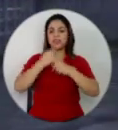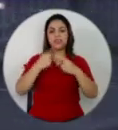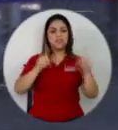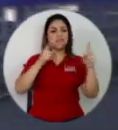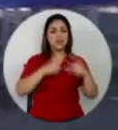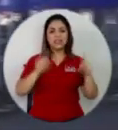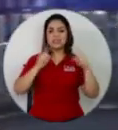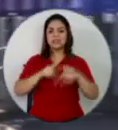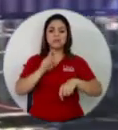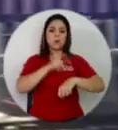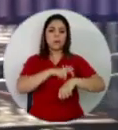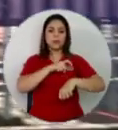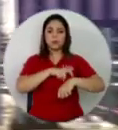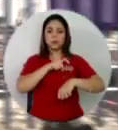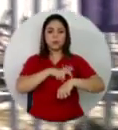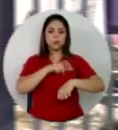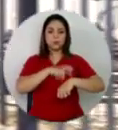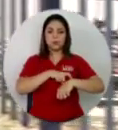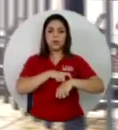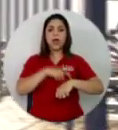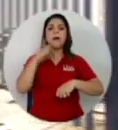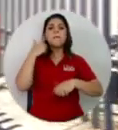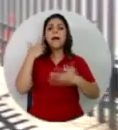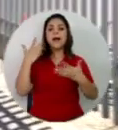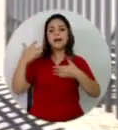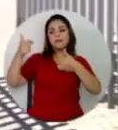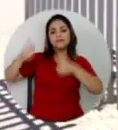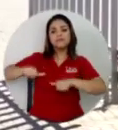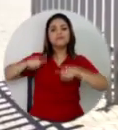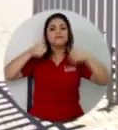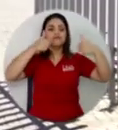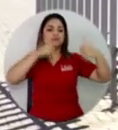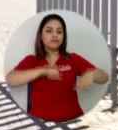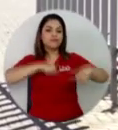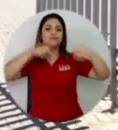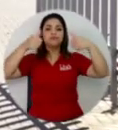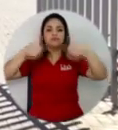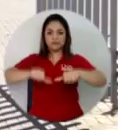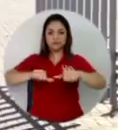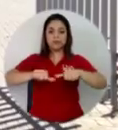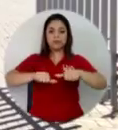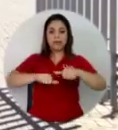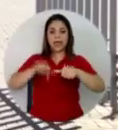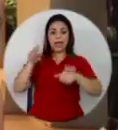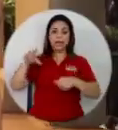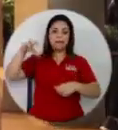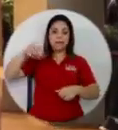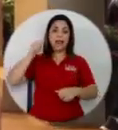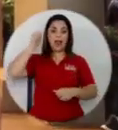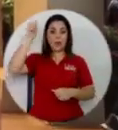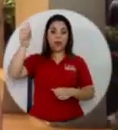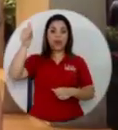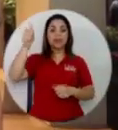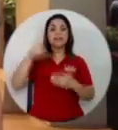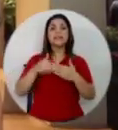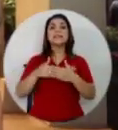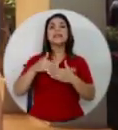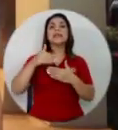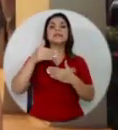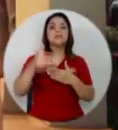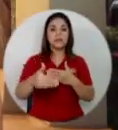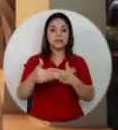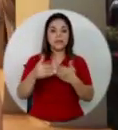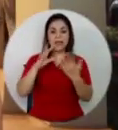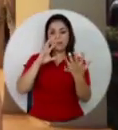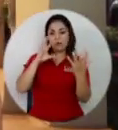Al principio con algunas líneas de lo que llamábamos para un consorcio interuniversitario en Alajuela, que luego evoluciona al concepto